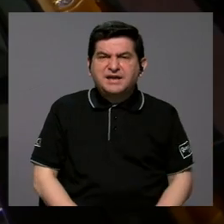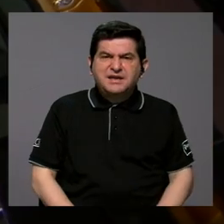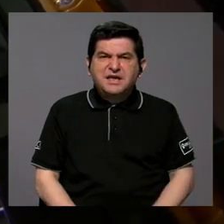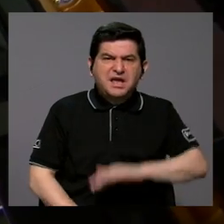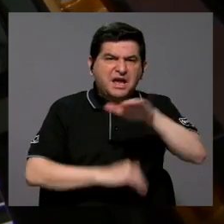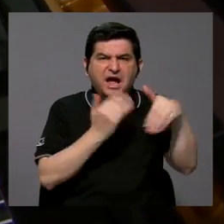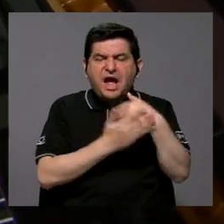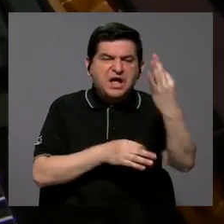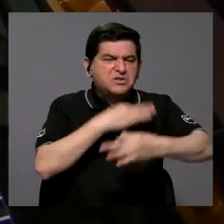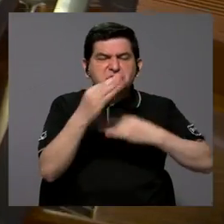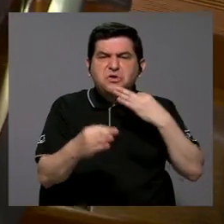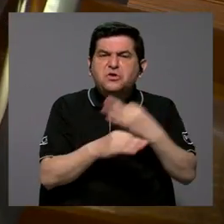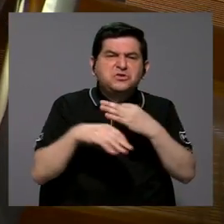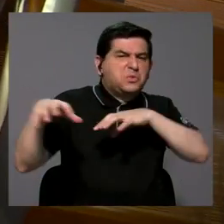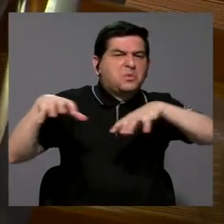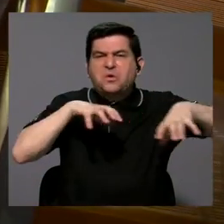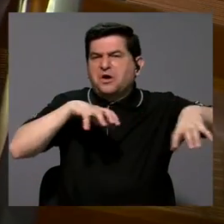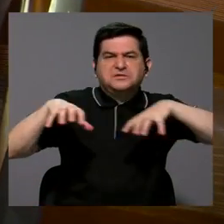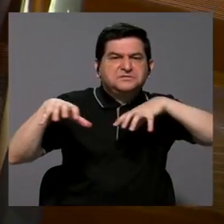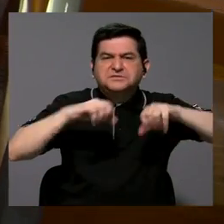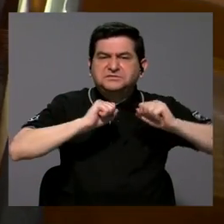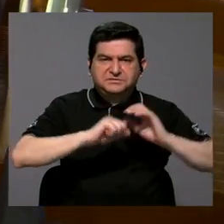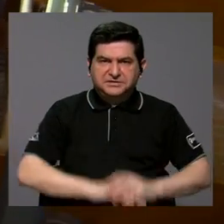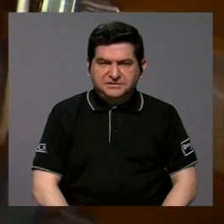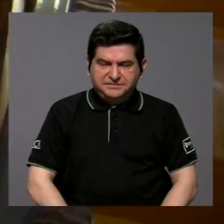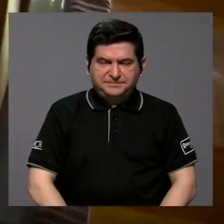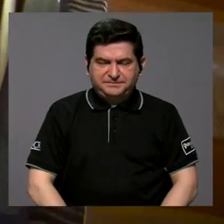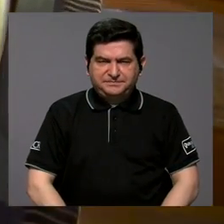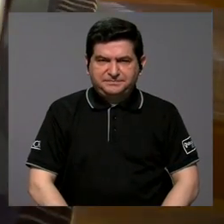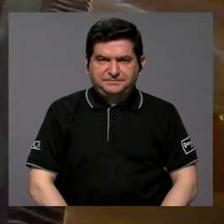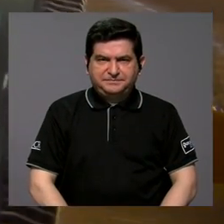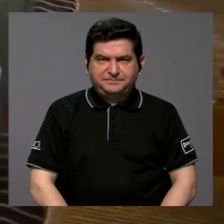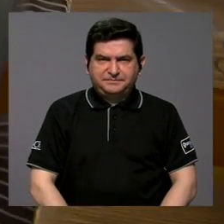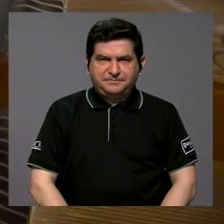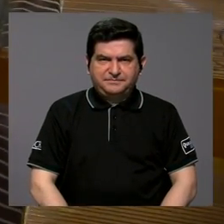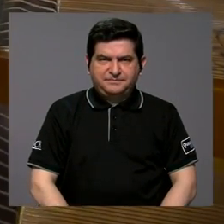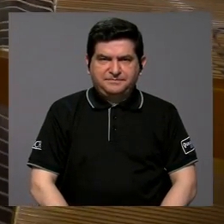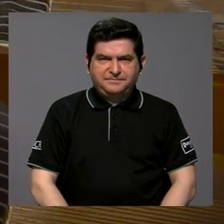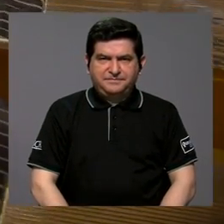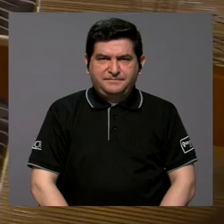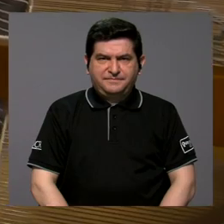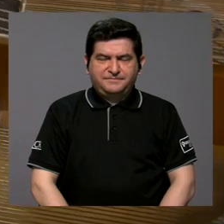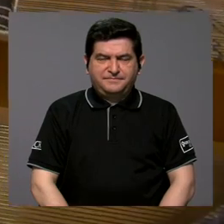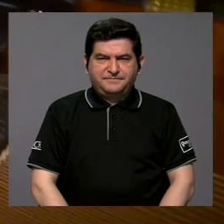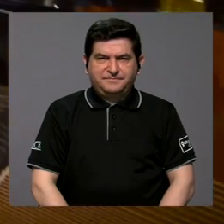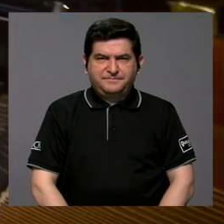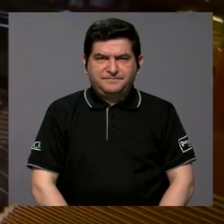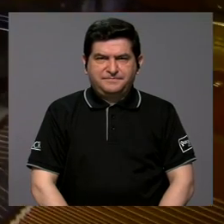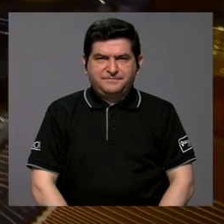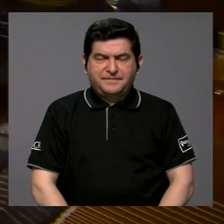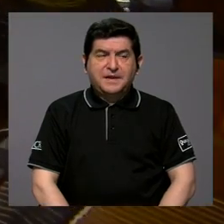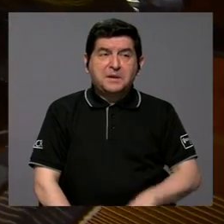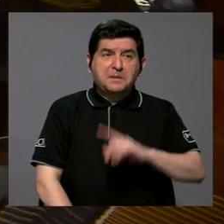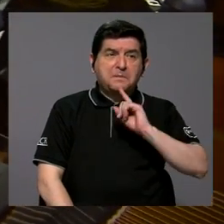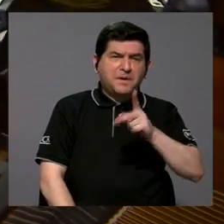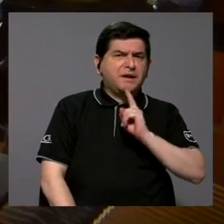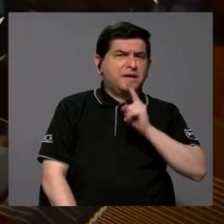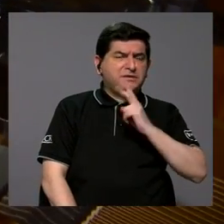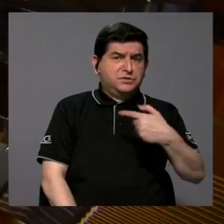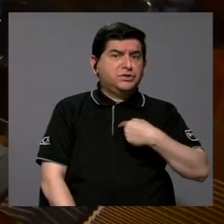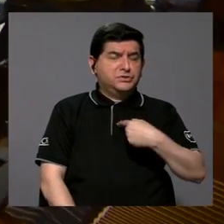cualquier tipo de chivo, cualquier tipo de, ¿verdad?, de actividad musical. Y para decirte la